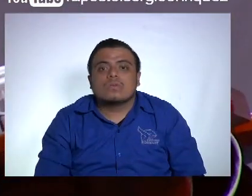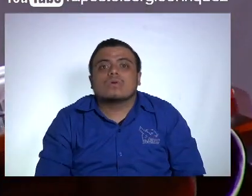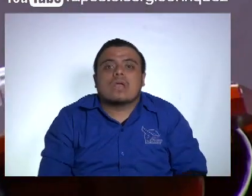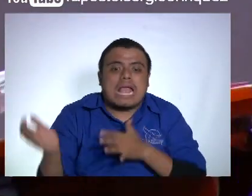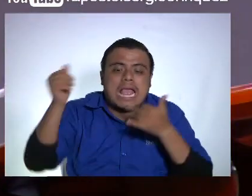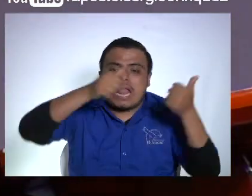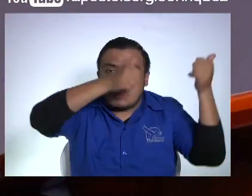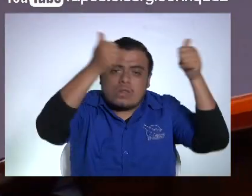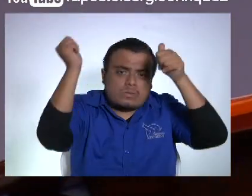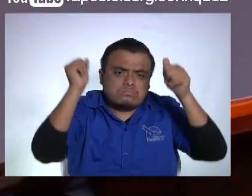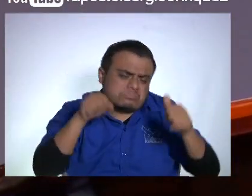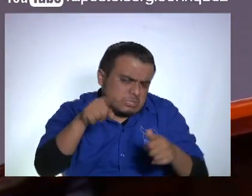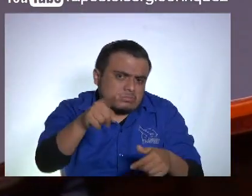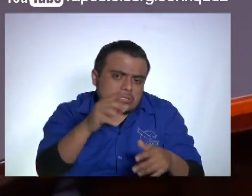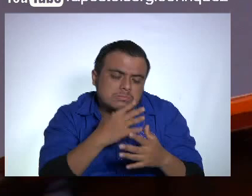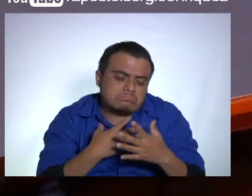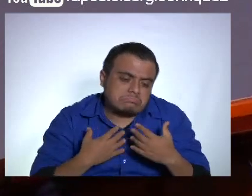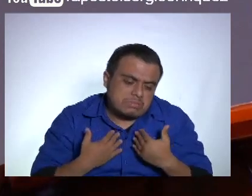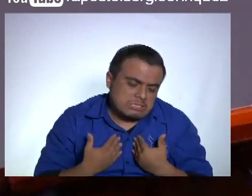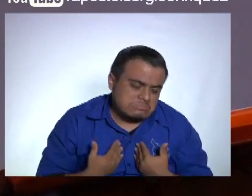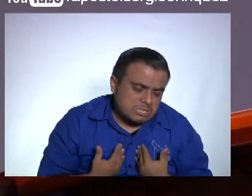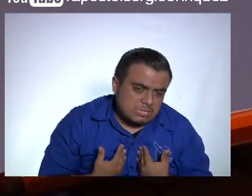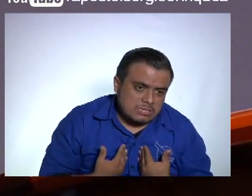Aleluya. ¿Está cansado usted?